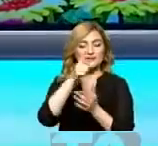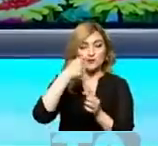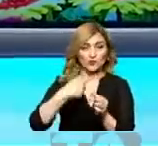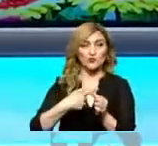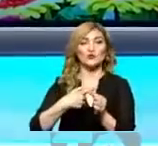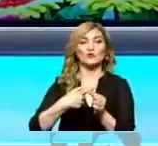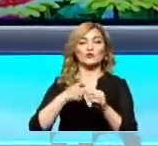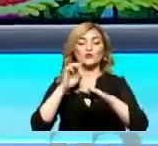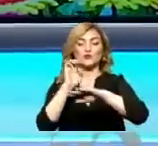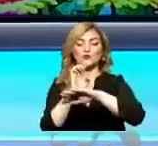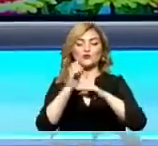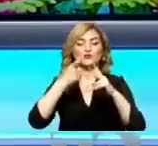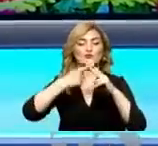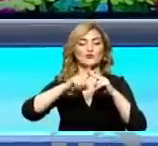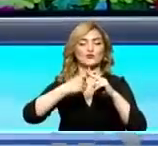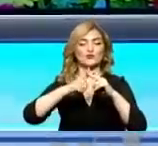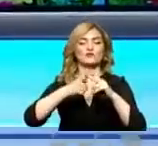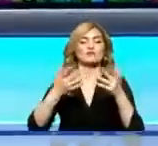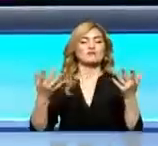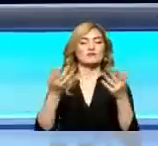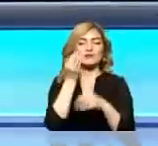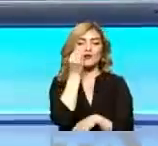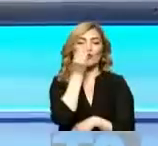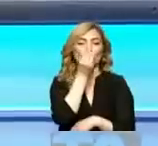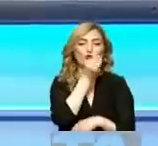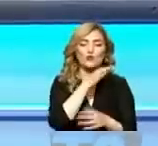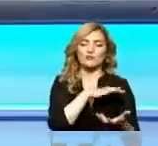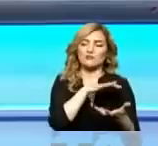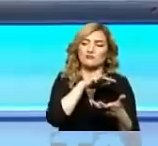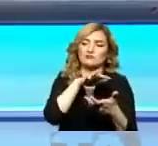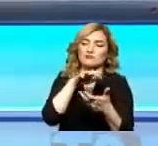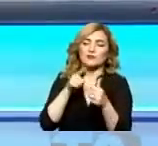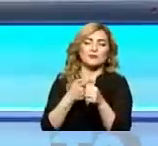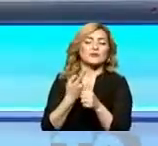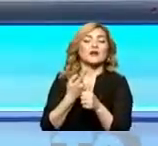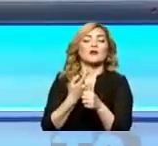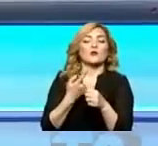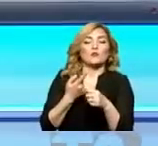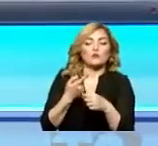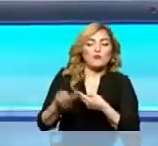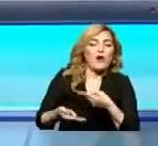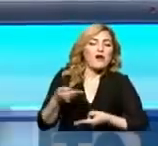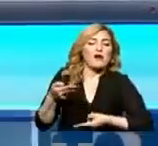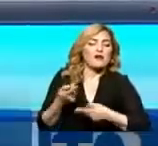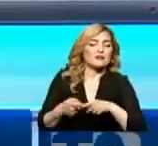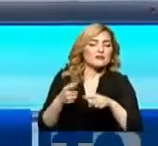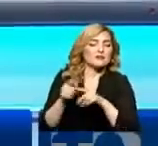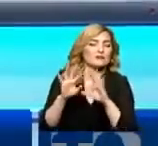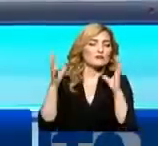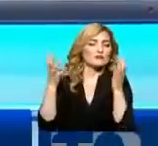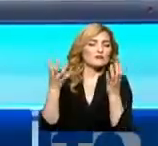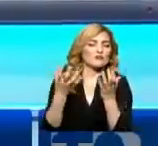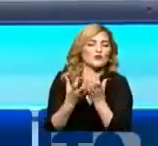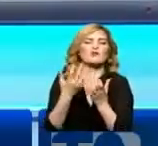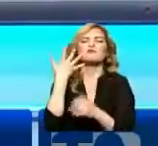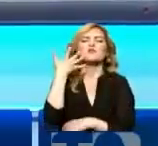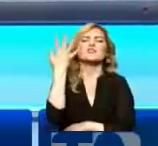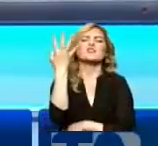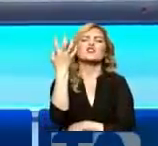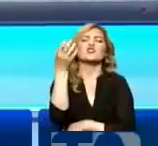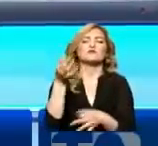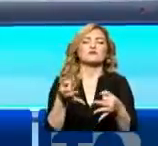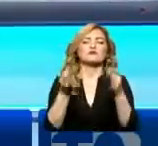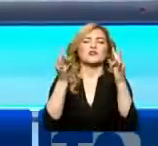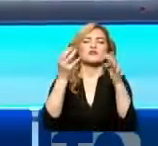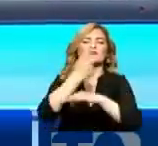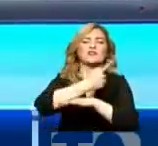Quito, Ecuador inició la exportación de flores hacia los principales mercados del mundo por la temporada de San Valentín. En cantidad hubo